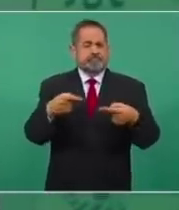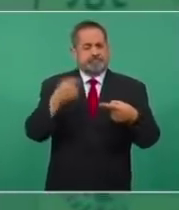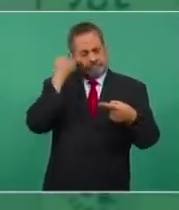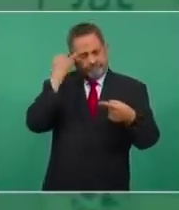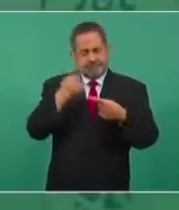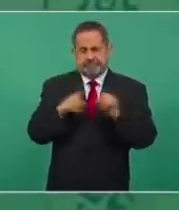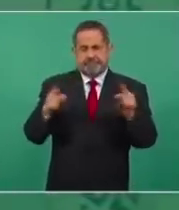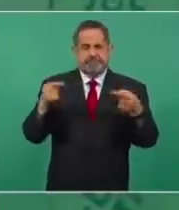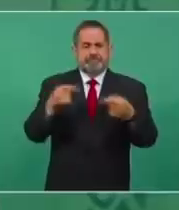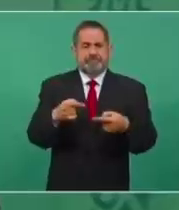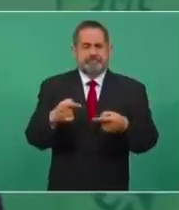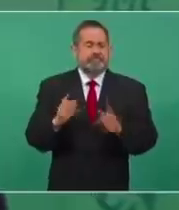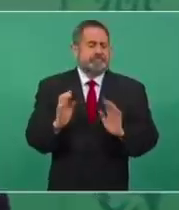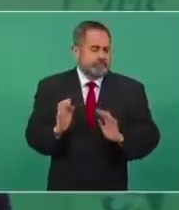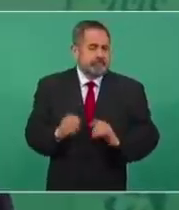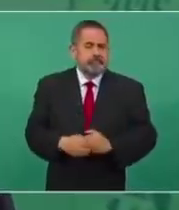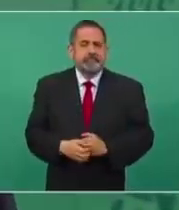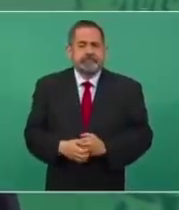no es así de